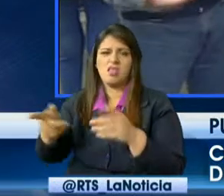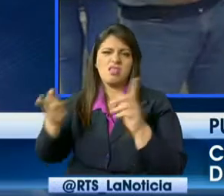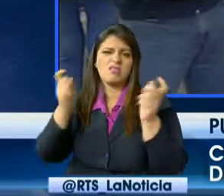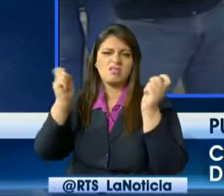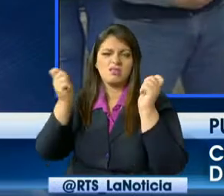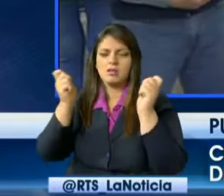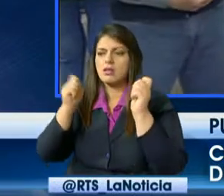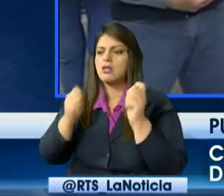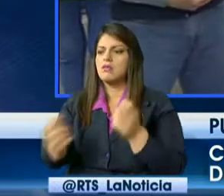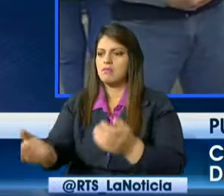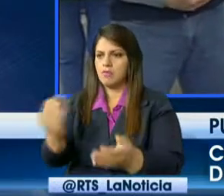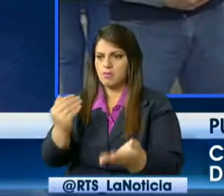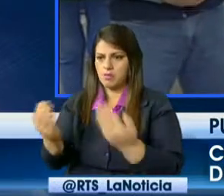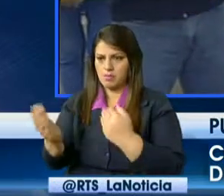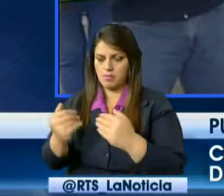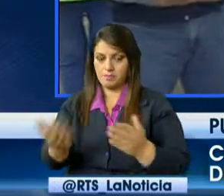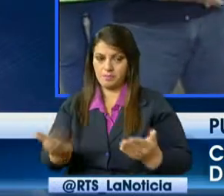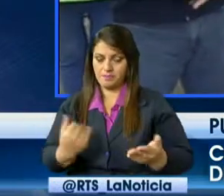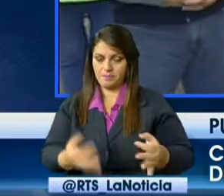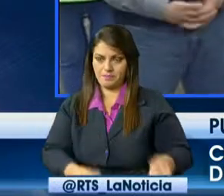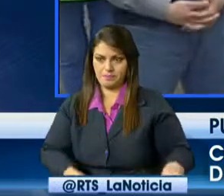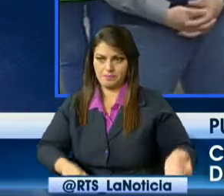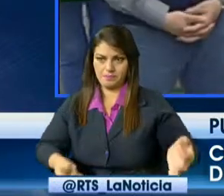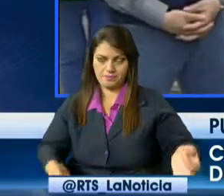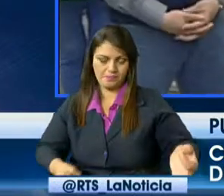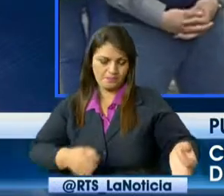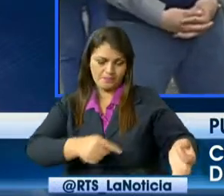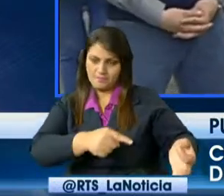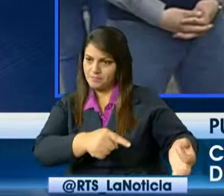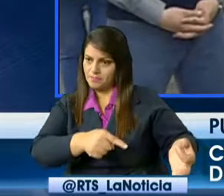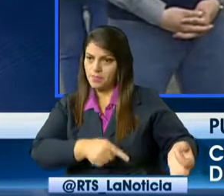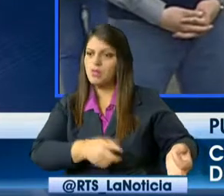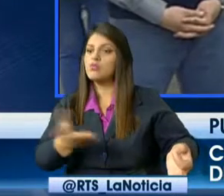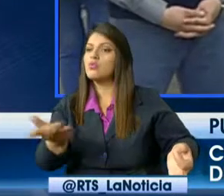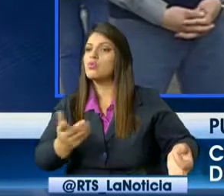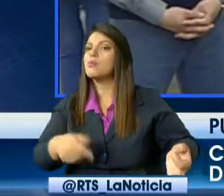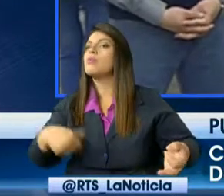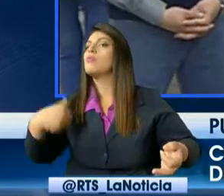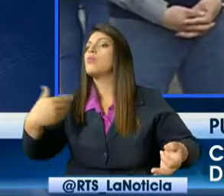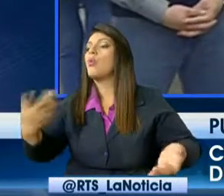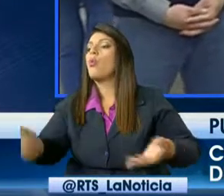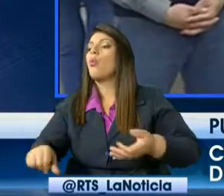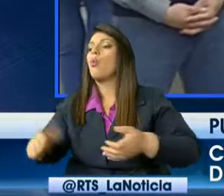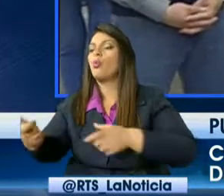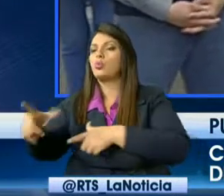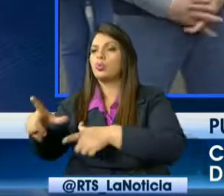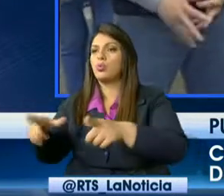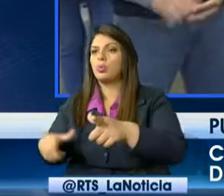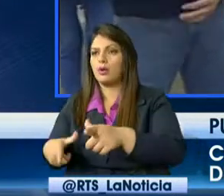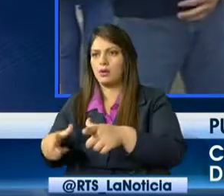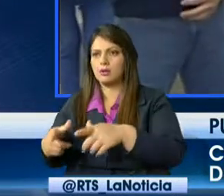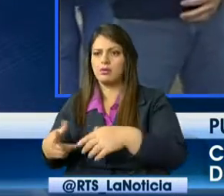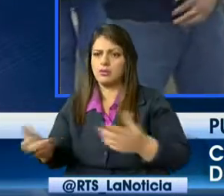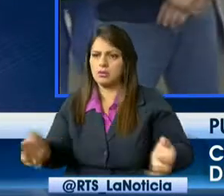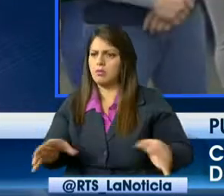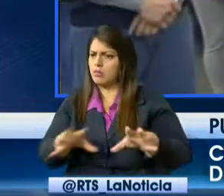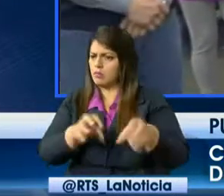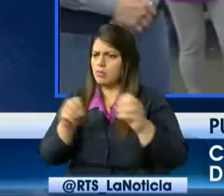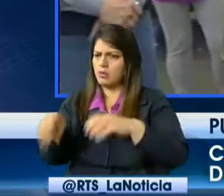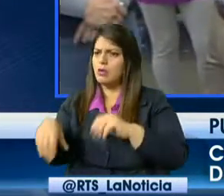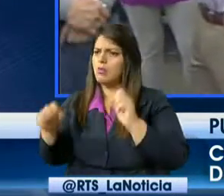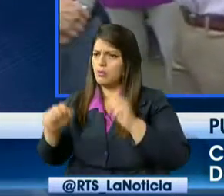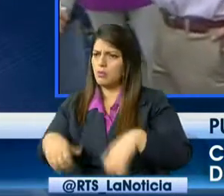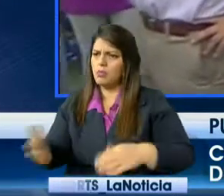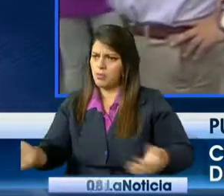documentos, se los mostramos, ¿ya? En estos momentos la Dirección de Servicios Públicos está entrando con una máquina para hacer el